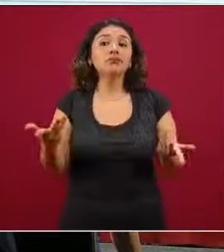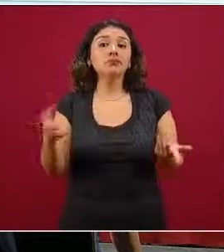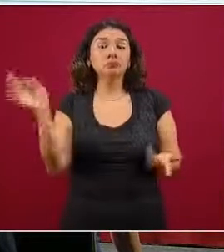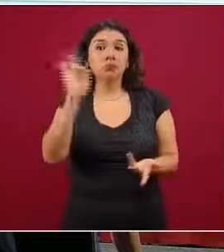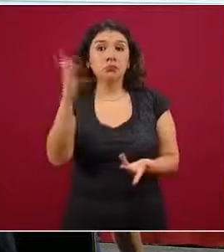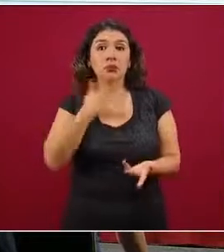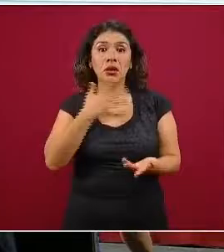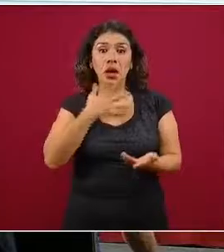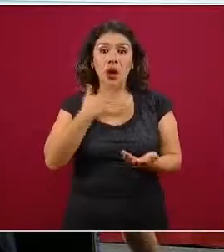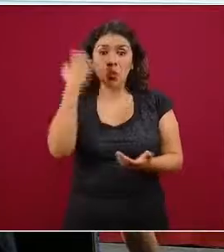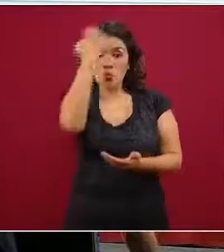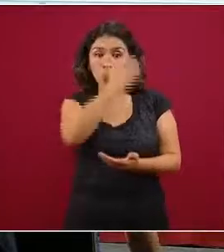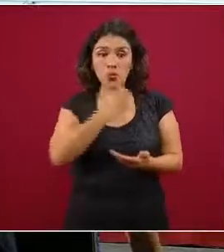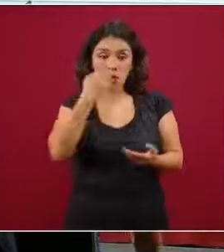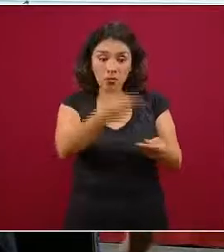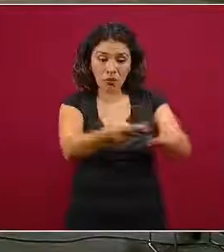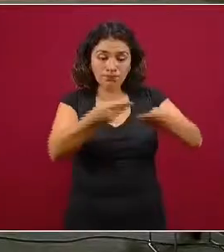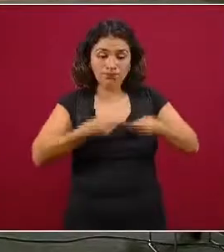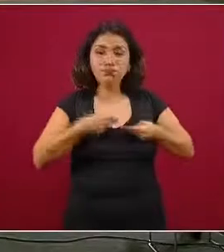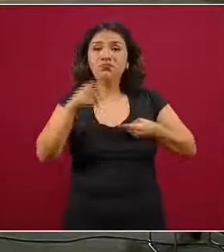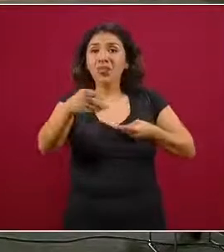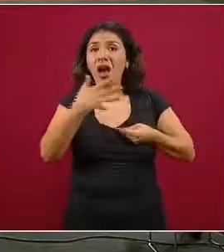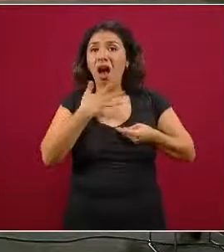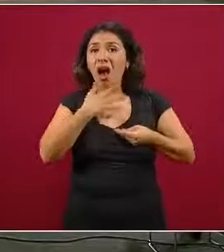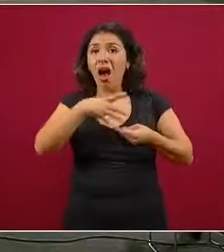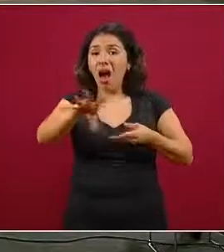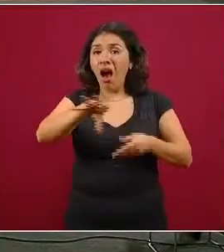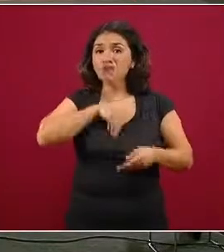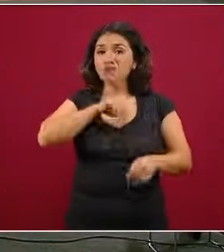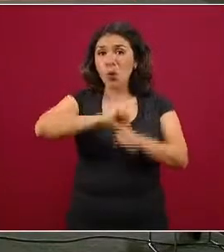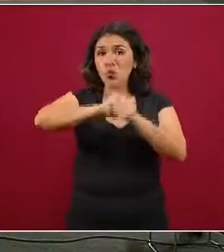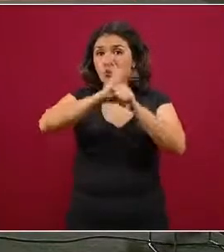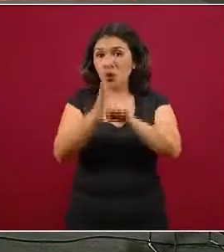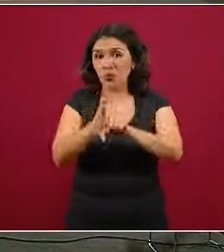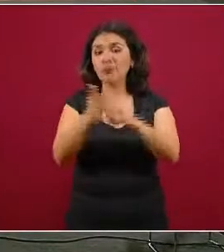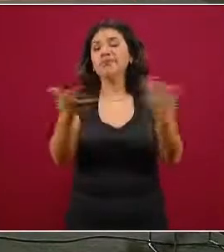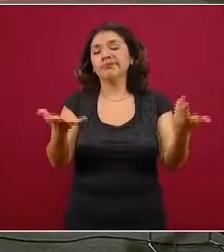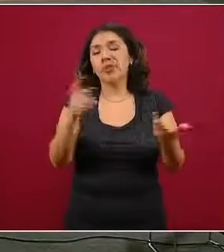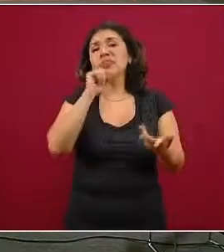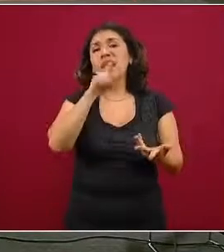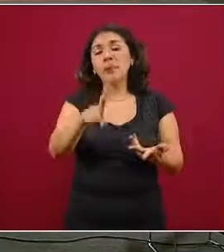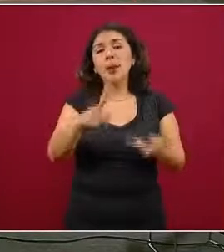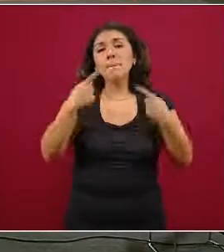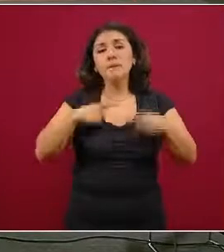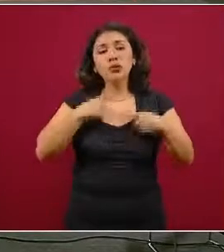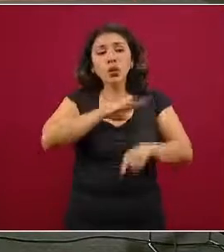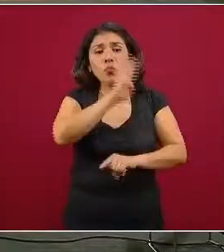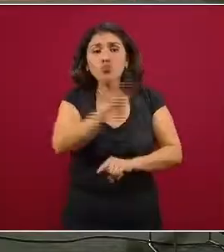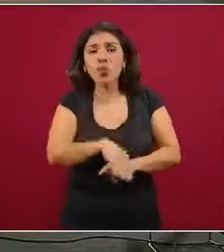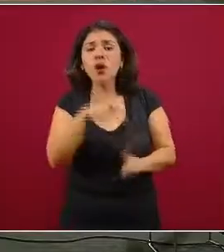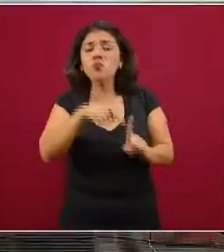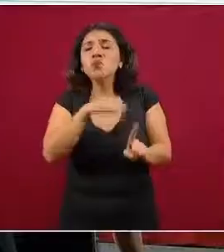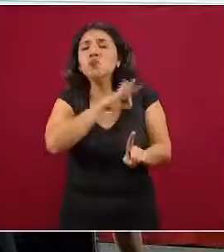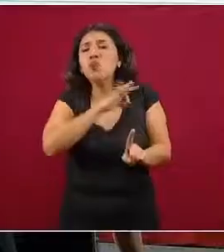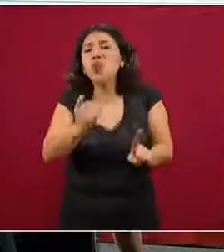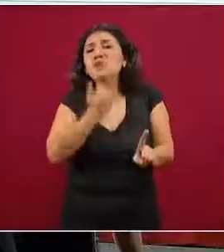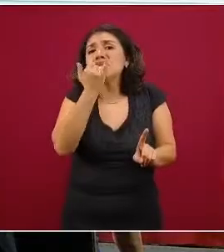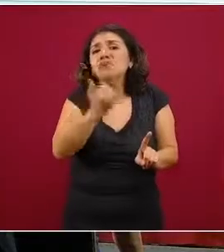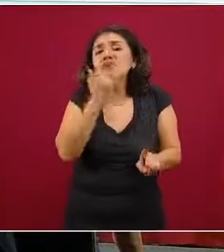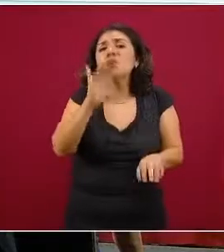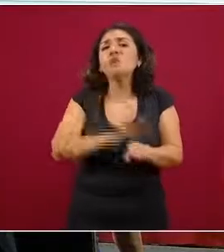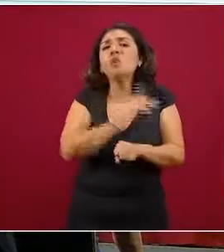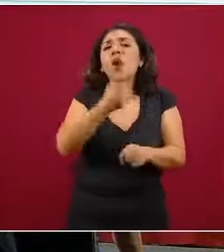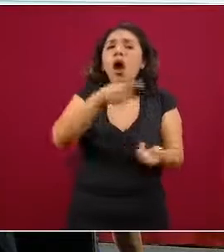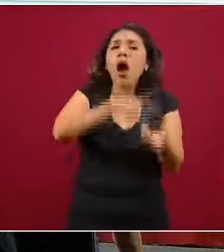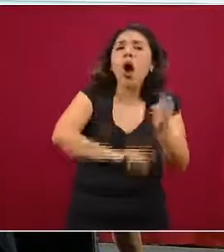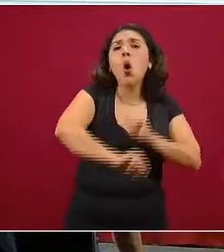prueba positiva de COVID, justamente también el fallecimiento puede presentarse por las comorbilidades